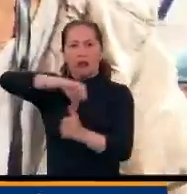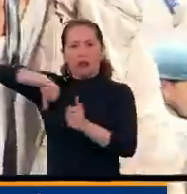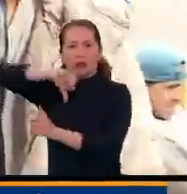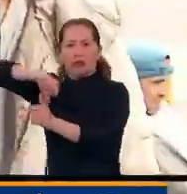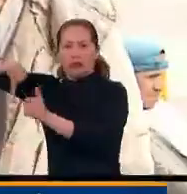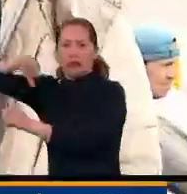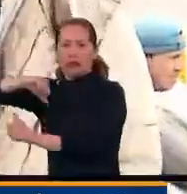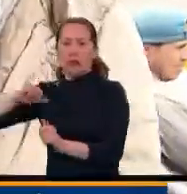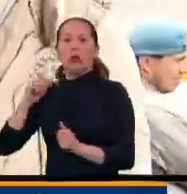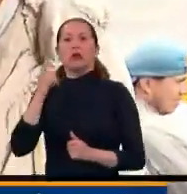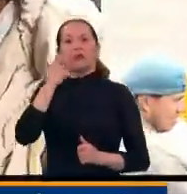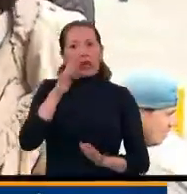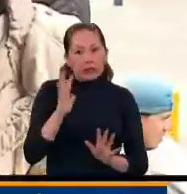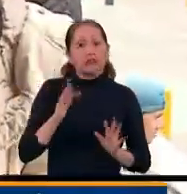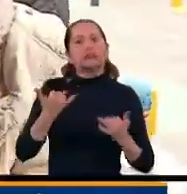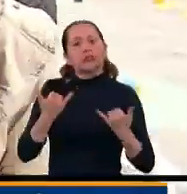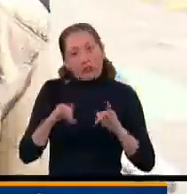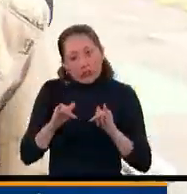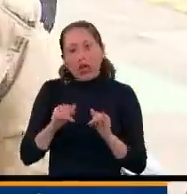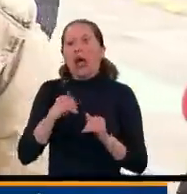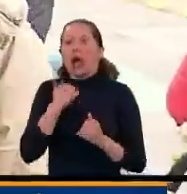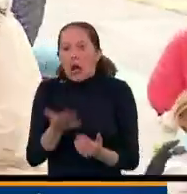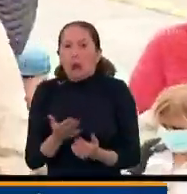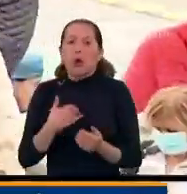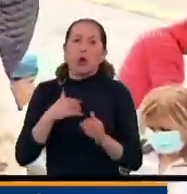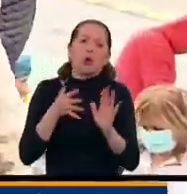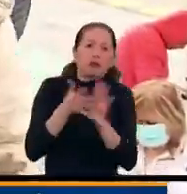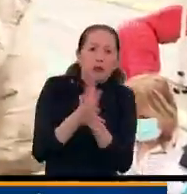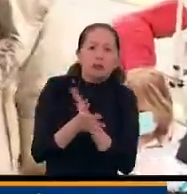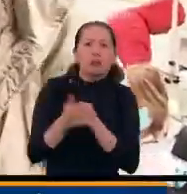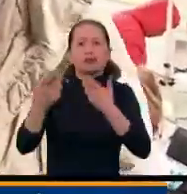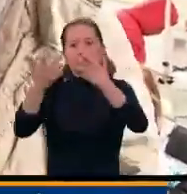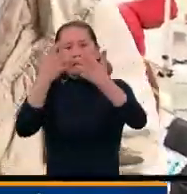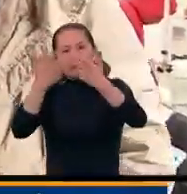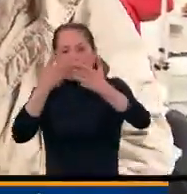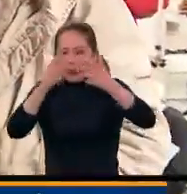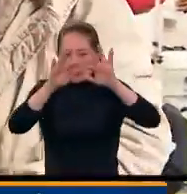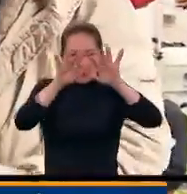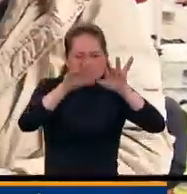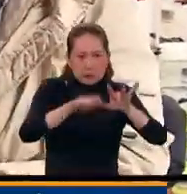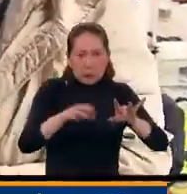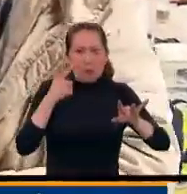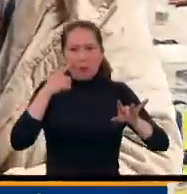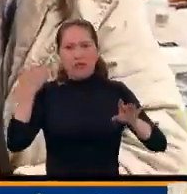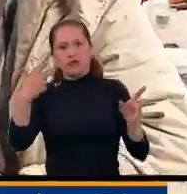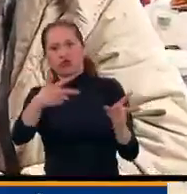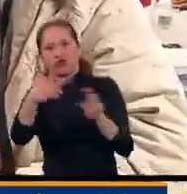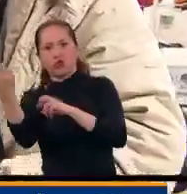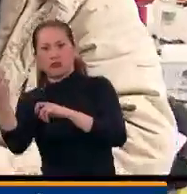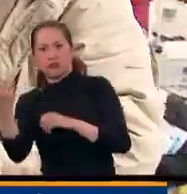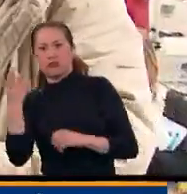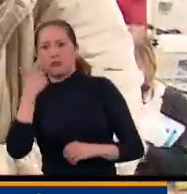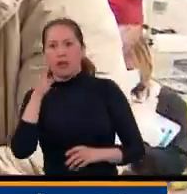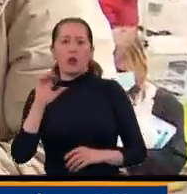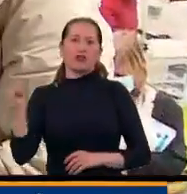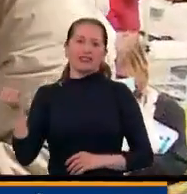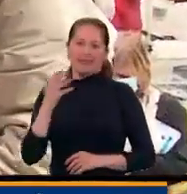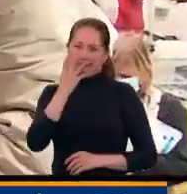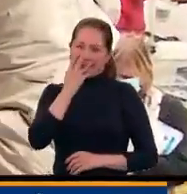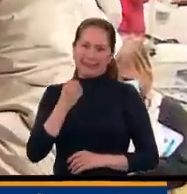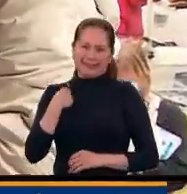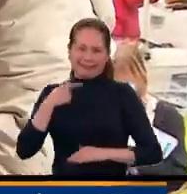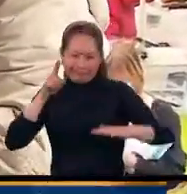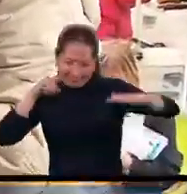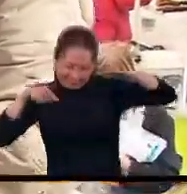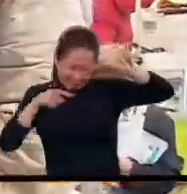al parecer ya estarían recuperando cierta información de ese sistema que ha sido hackeado aparentemente por ciberdelincuentes. La información